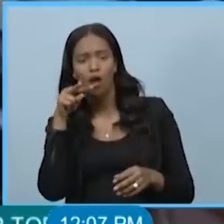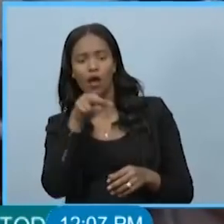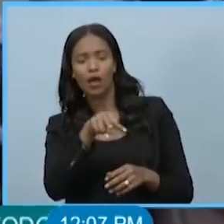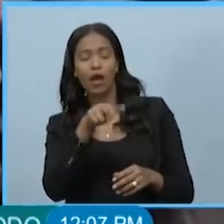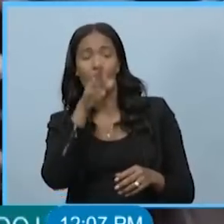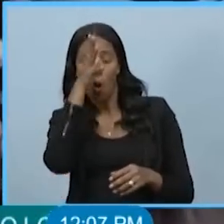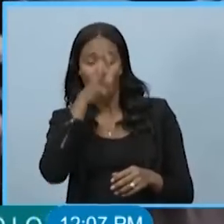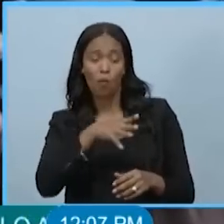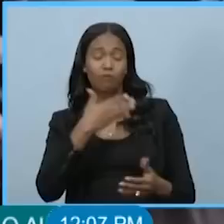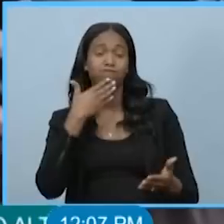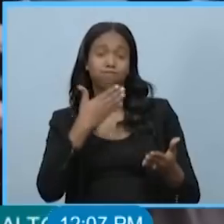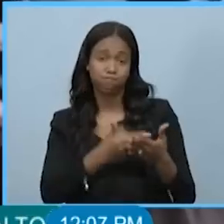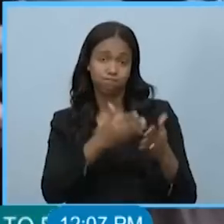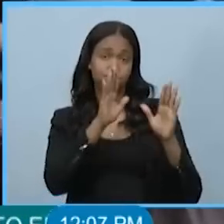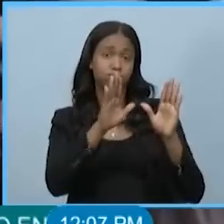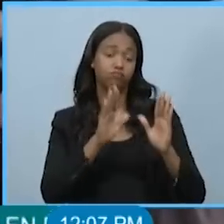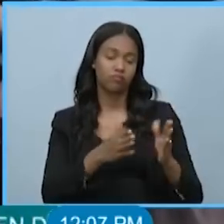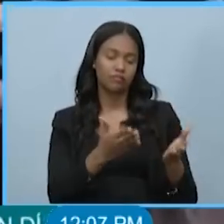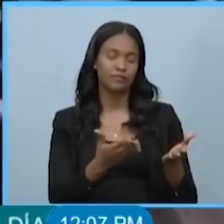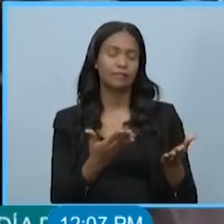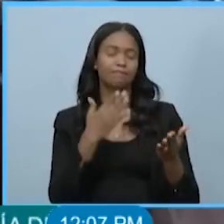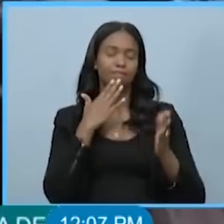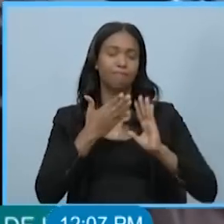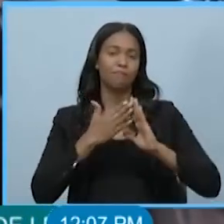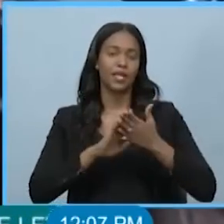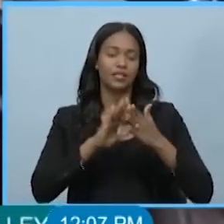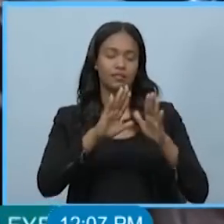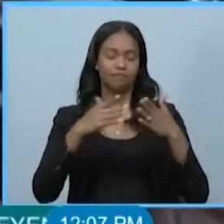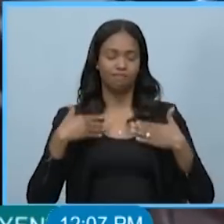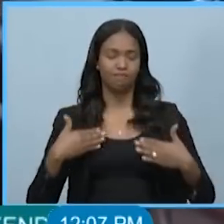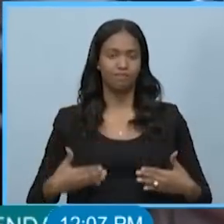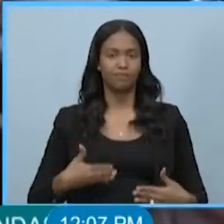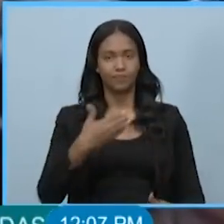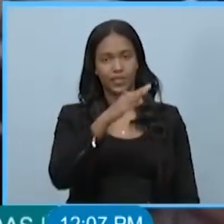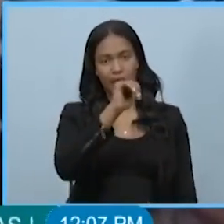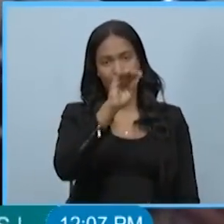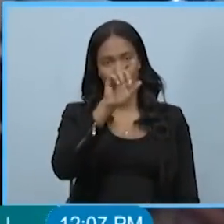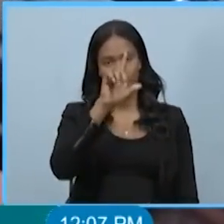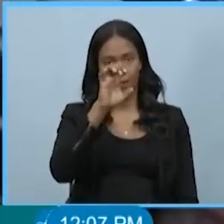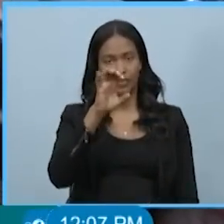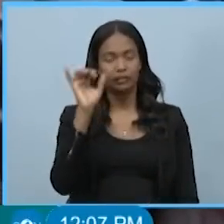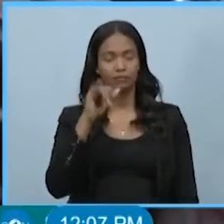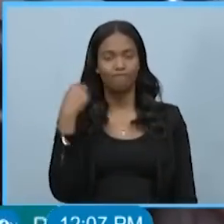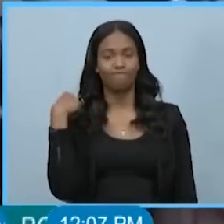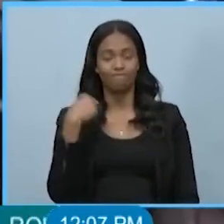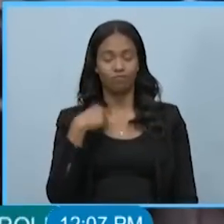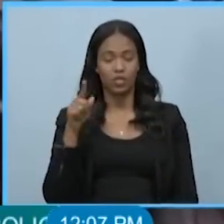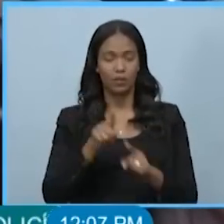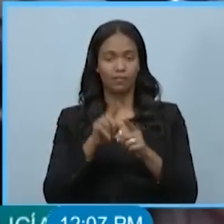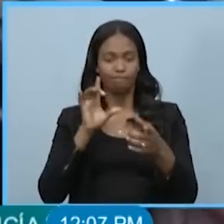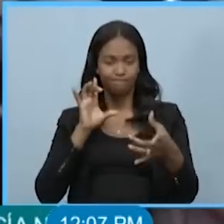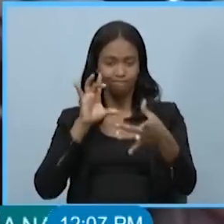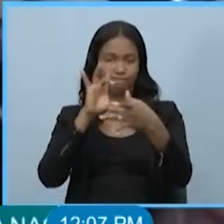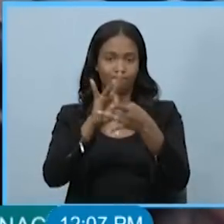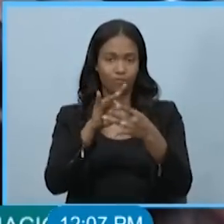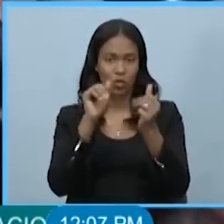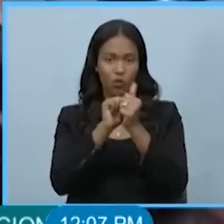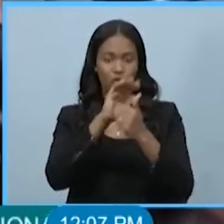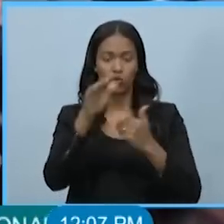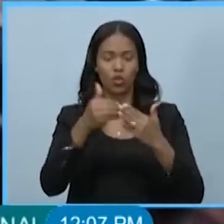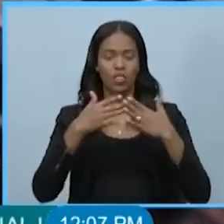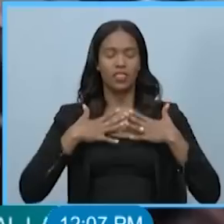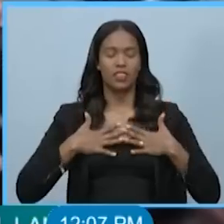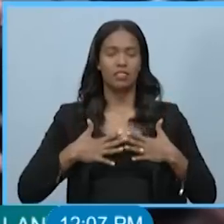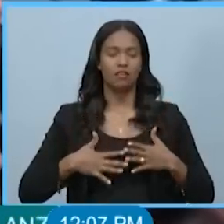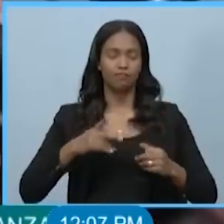entero. Así que paz a los restos de don Amable Aristi Castro, y con él nos unimos, por supuesto, a todo el llanto de la provincia